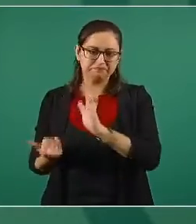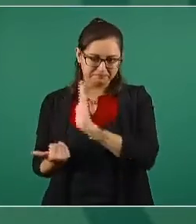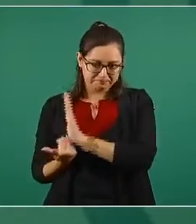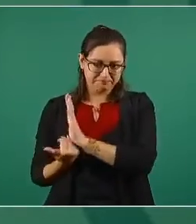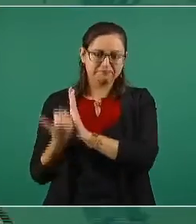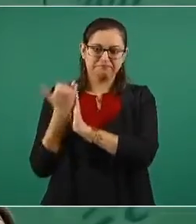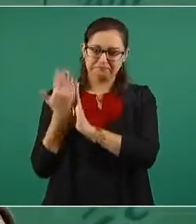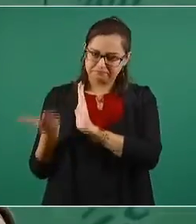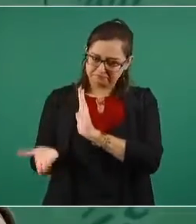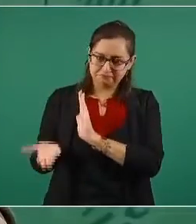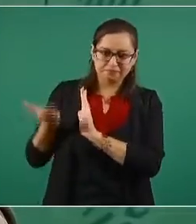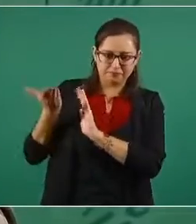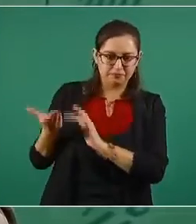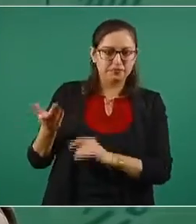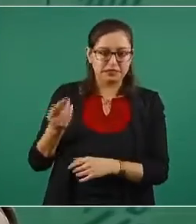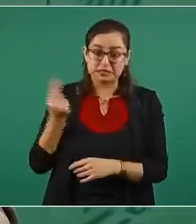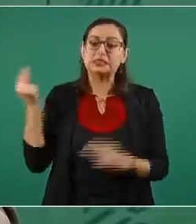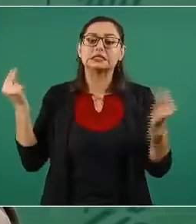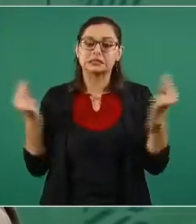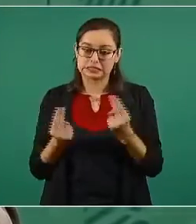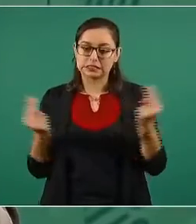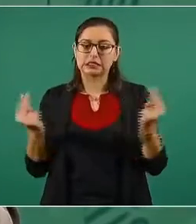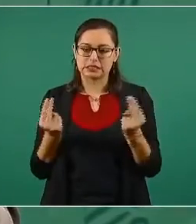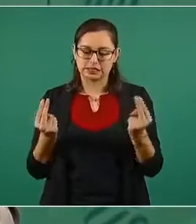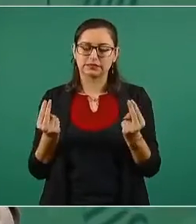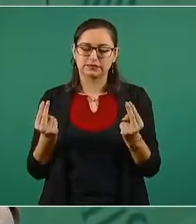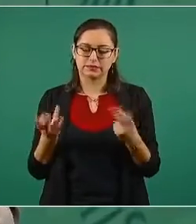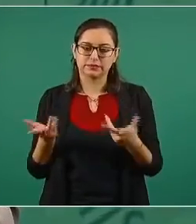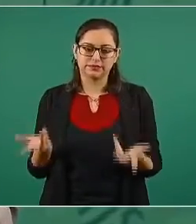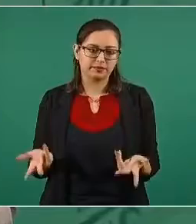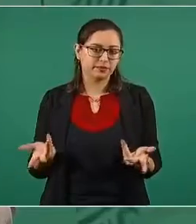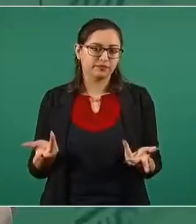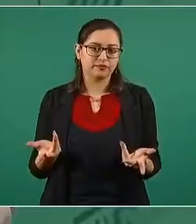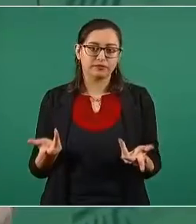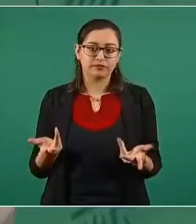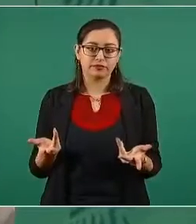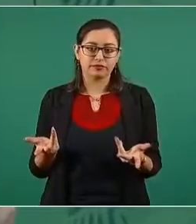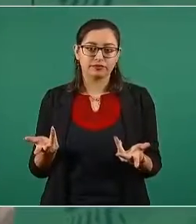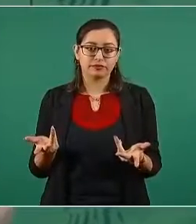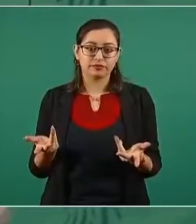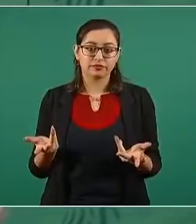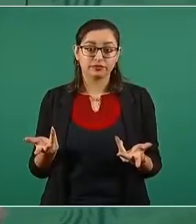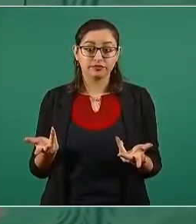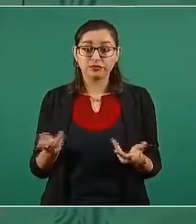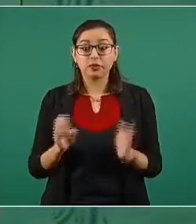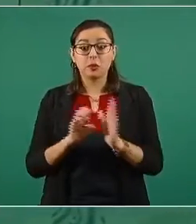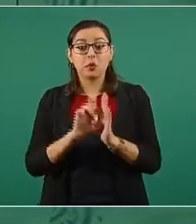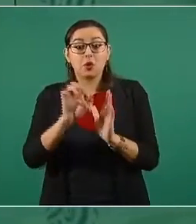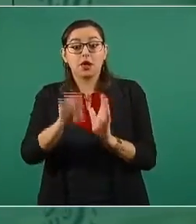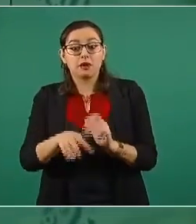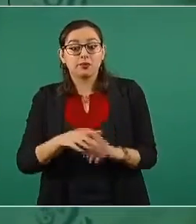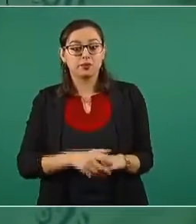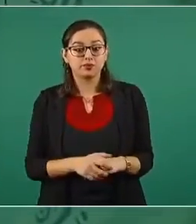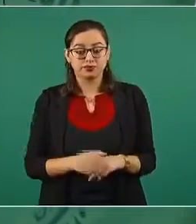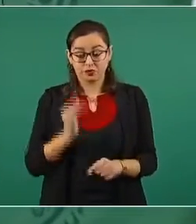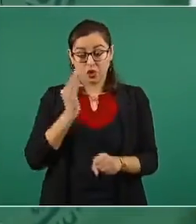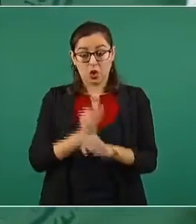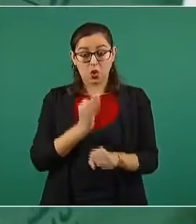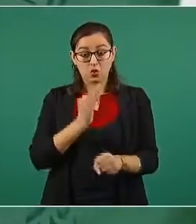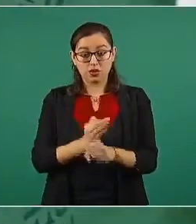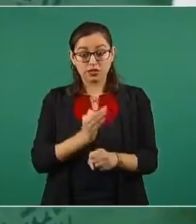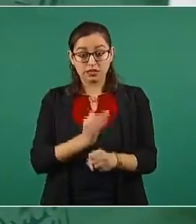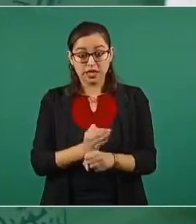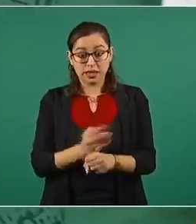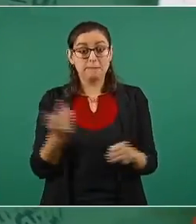porque si no es sancionada y se le